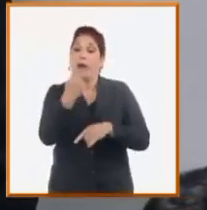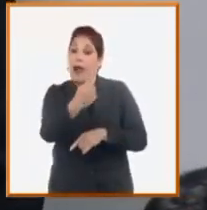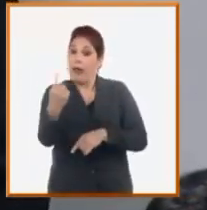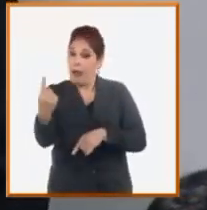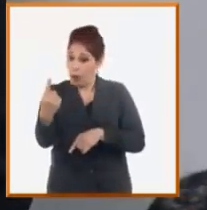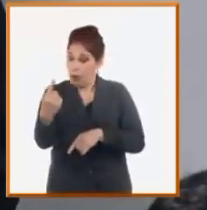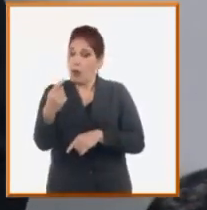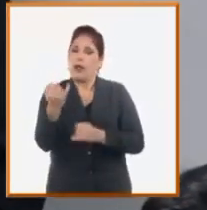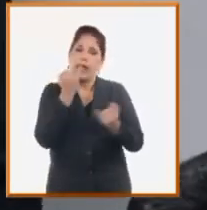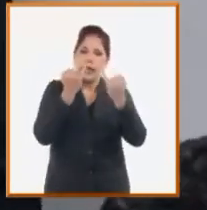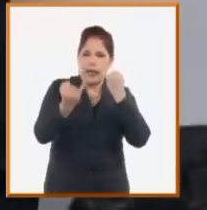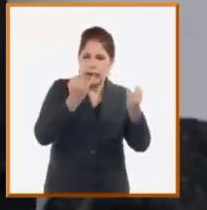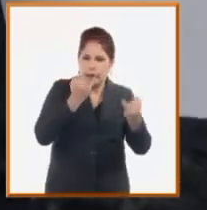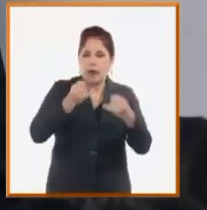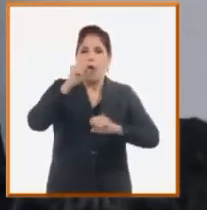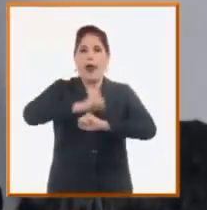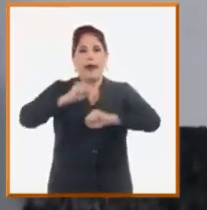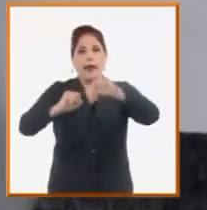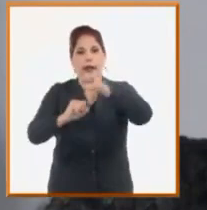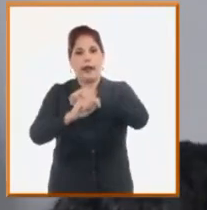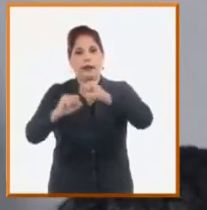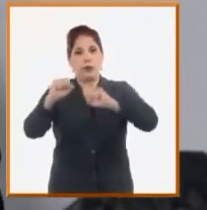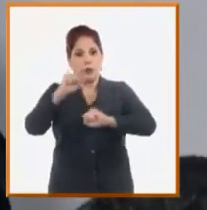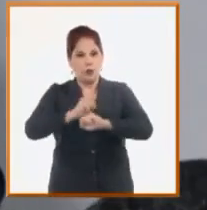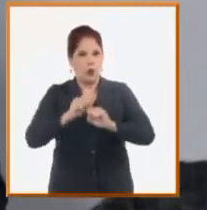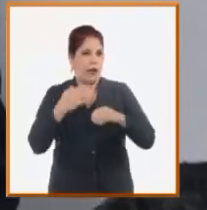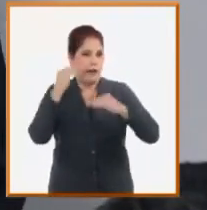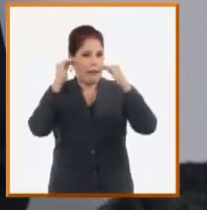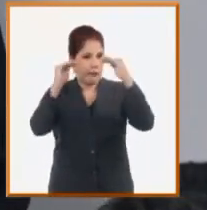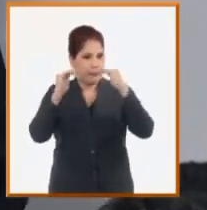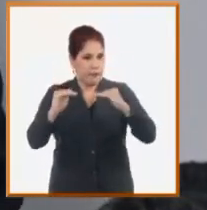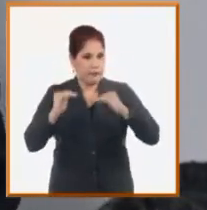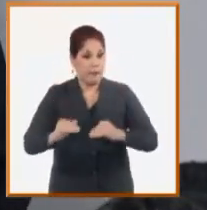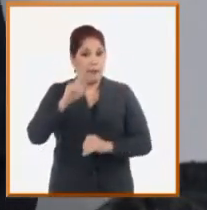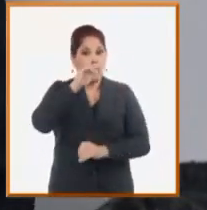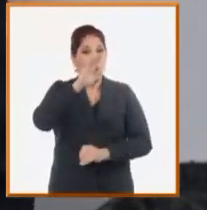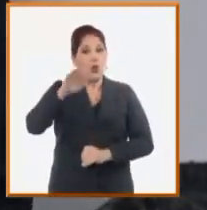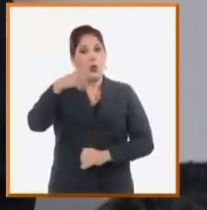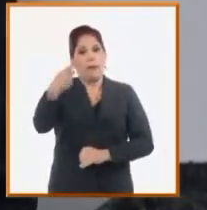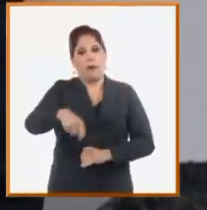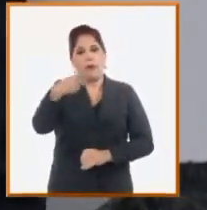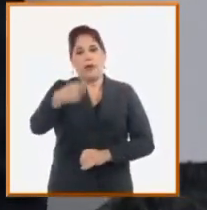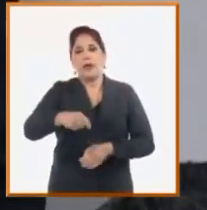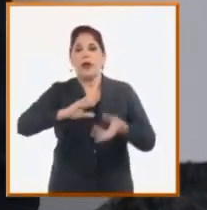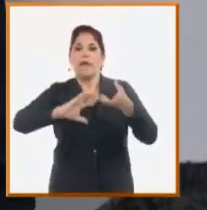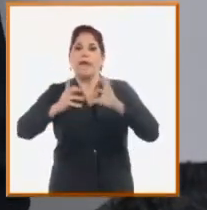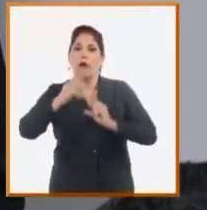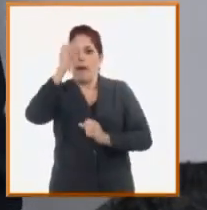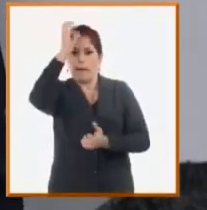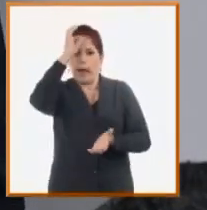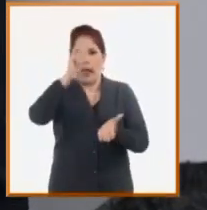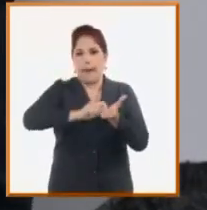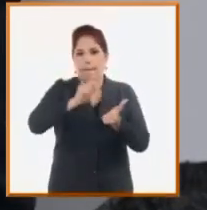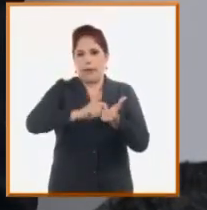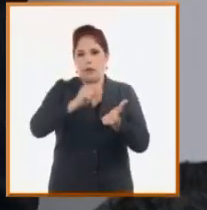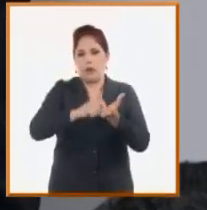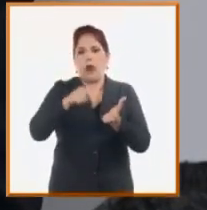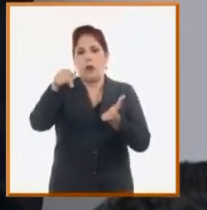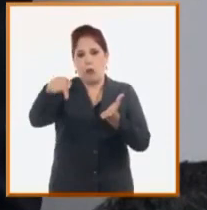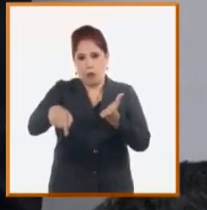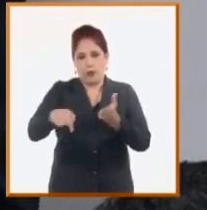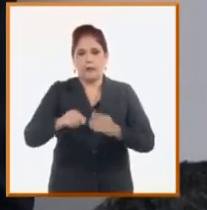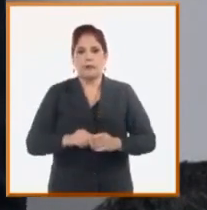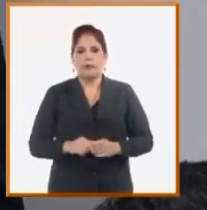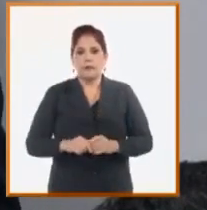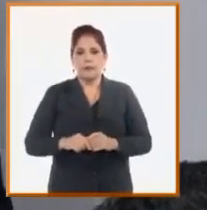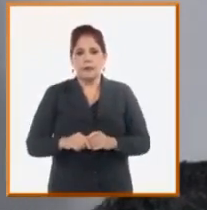Estado identificó la estructura que en su organismo lleva a esto, las normas jurídicas de aplicación y los sistemas de inspección que existen hoy y si estaban